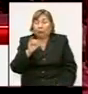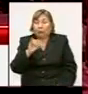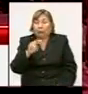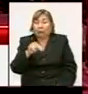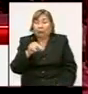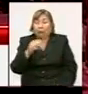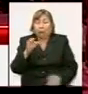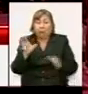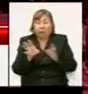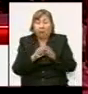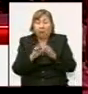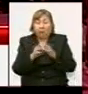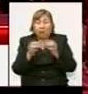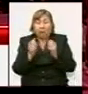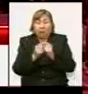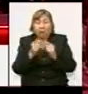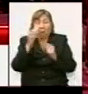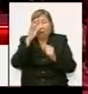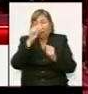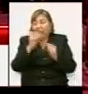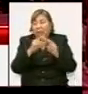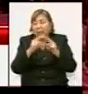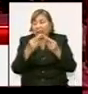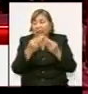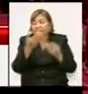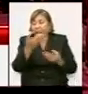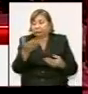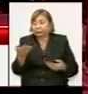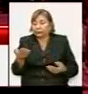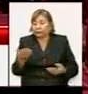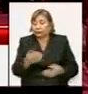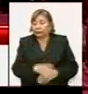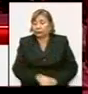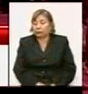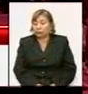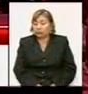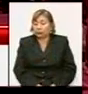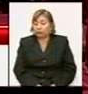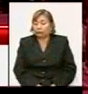canciller una pronta reunión. Si no hay ninguna observación, pero están a favor.